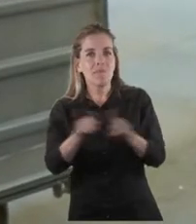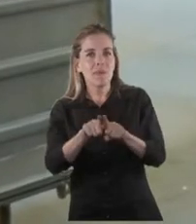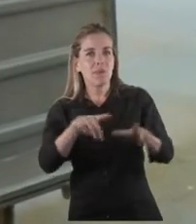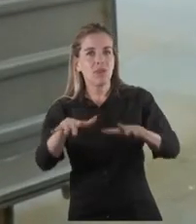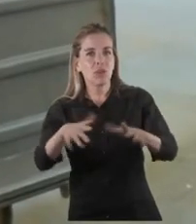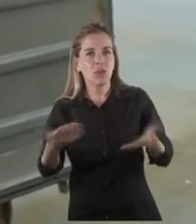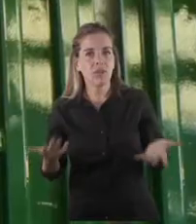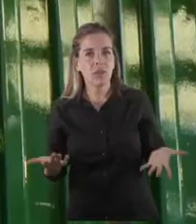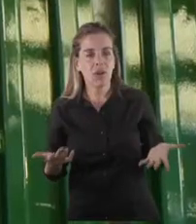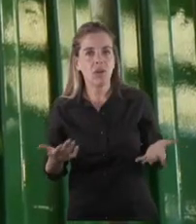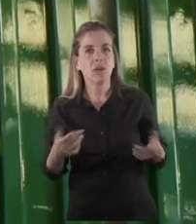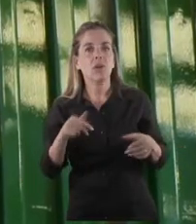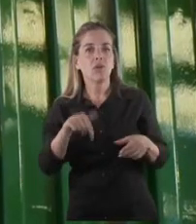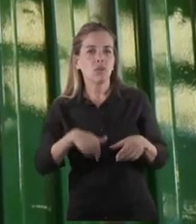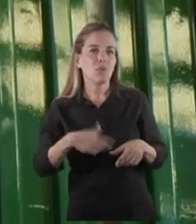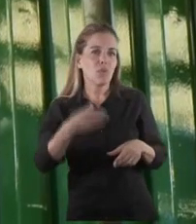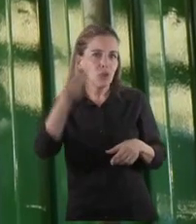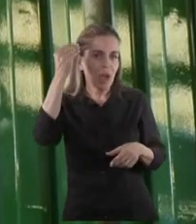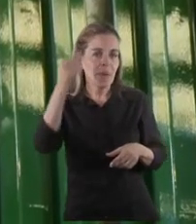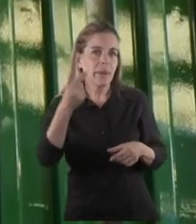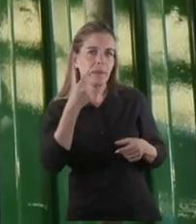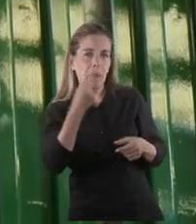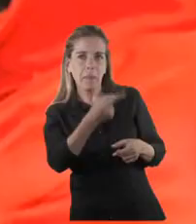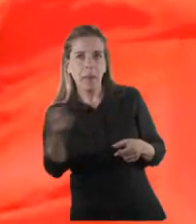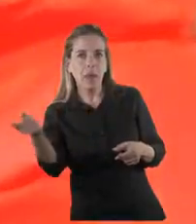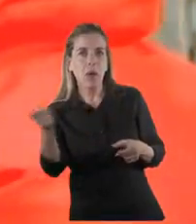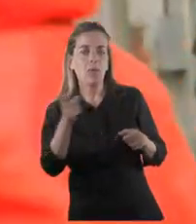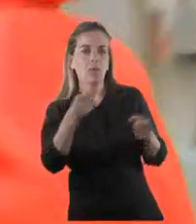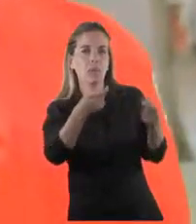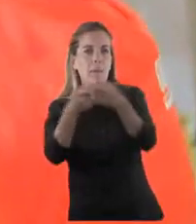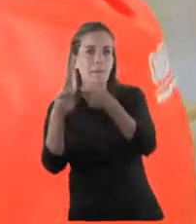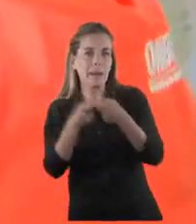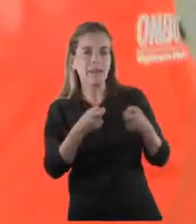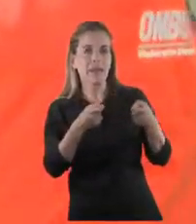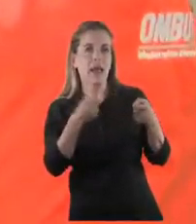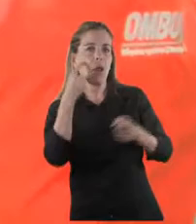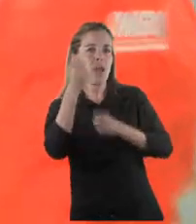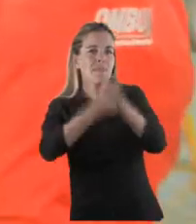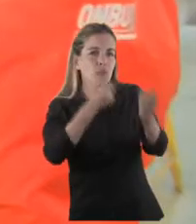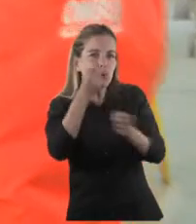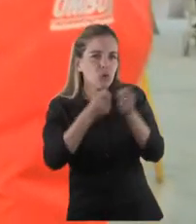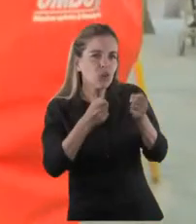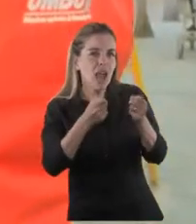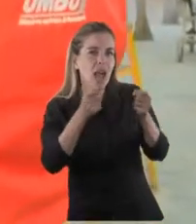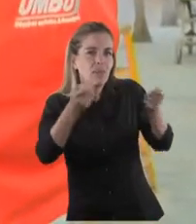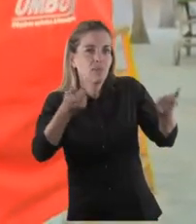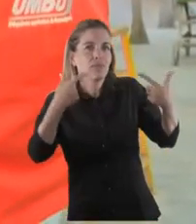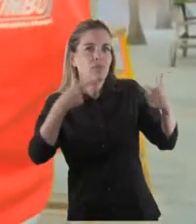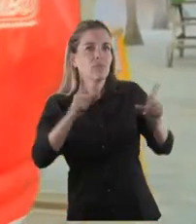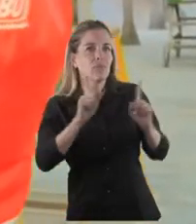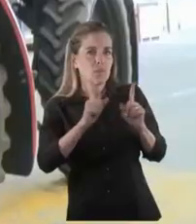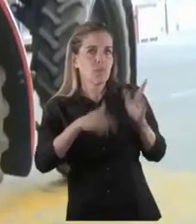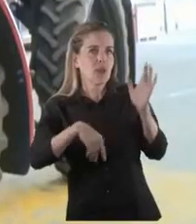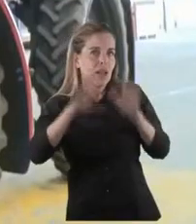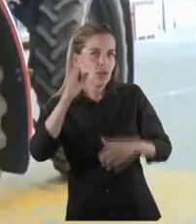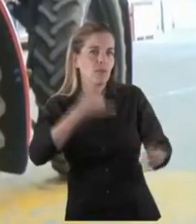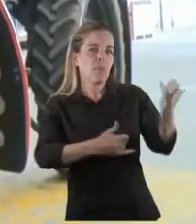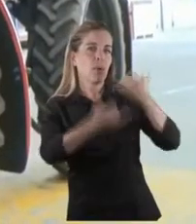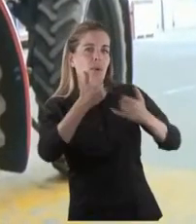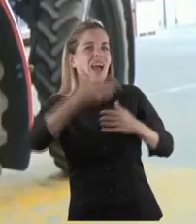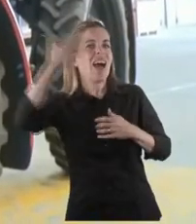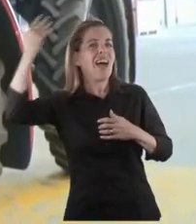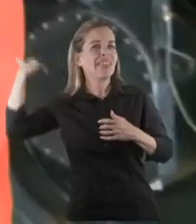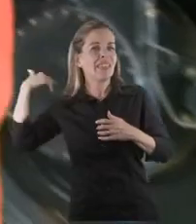Cuando yo me encuentro con muchos industriales, todos me cuentan lo que era el supuesto ministerio de la